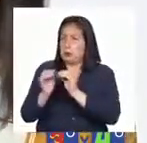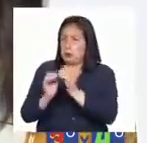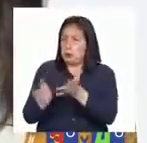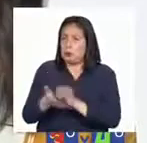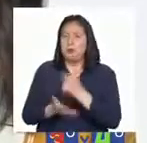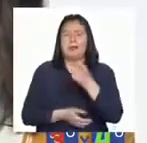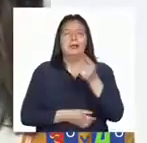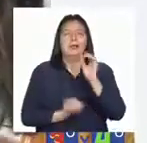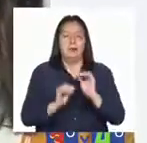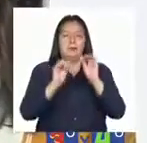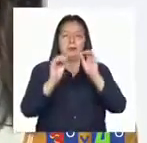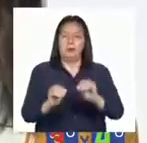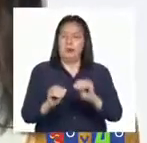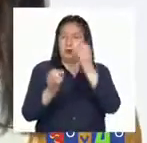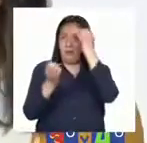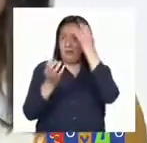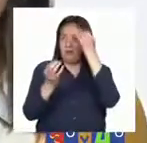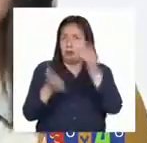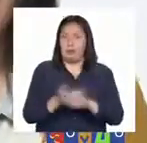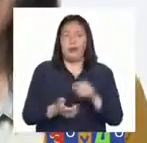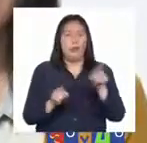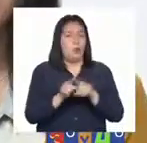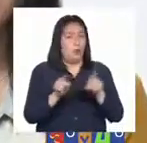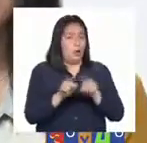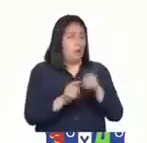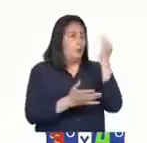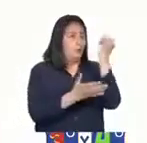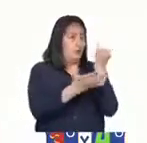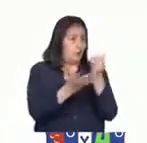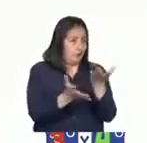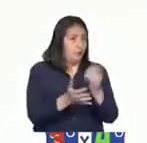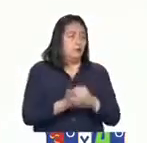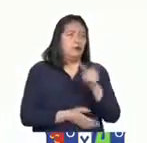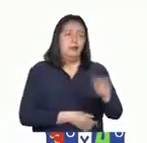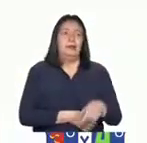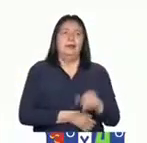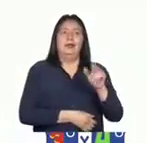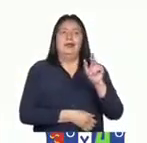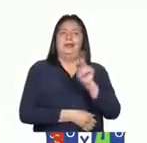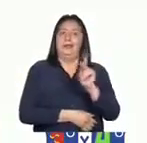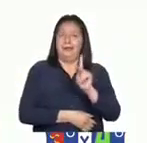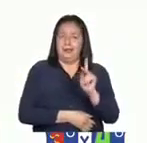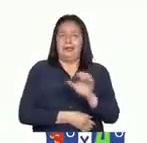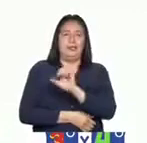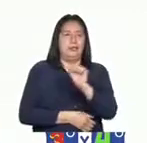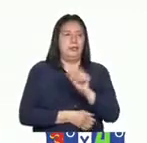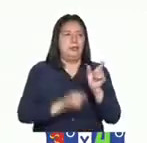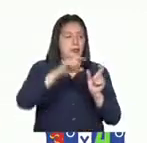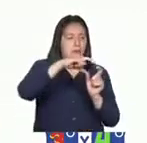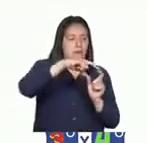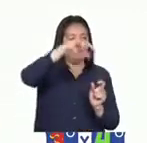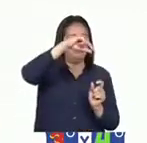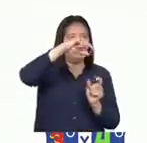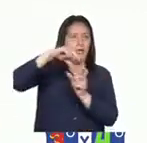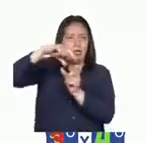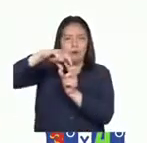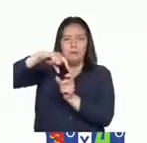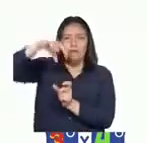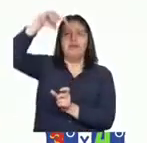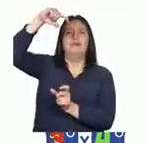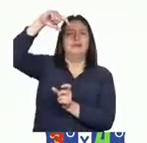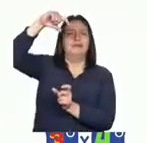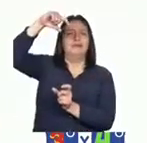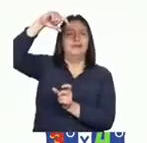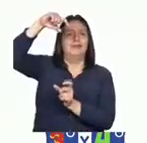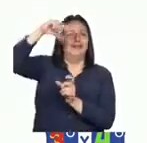problema, ellas colocaron la información en un esquema. Quilla y Sisa dibujaron una barra más alta que la